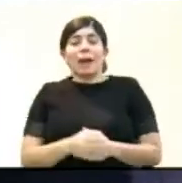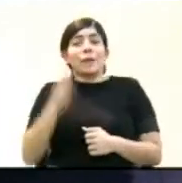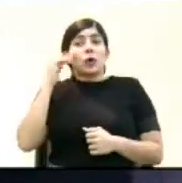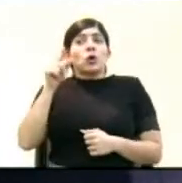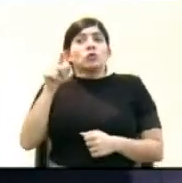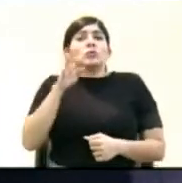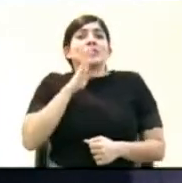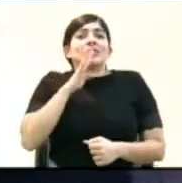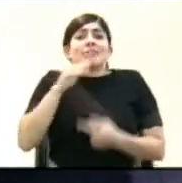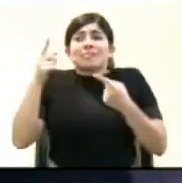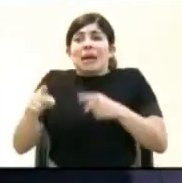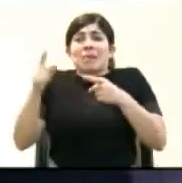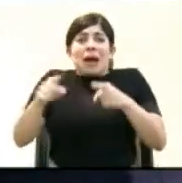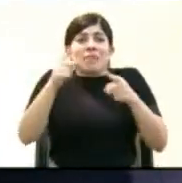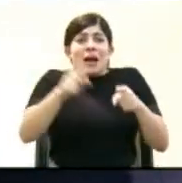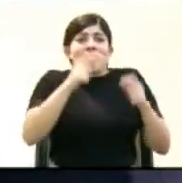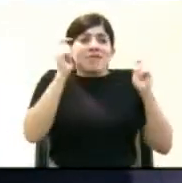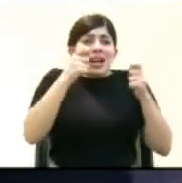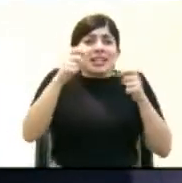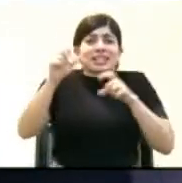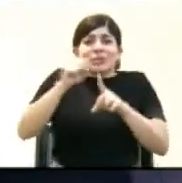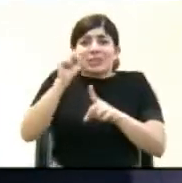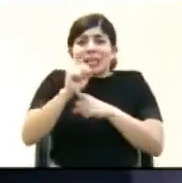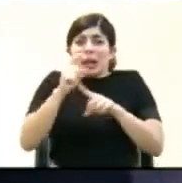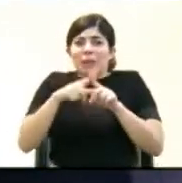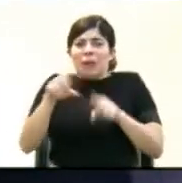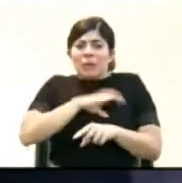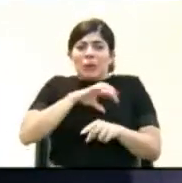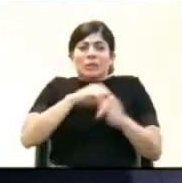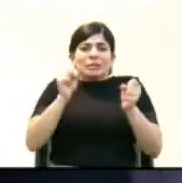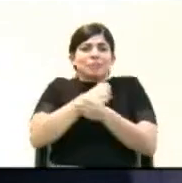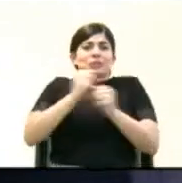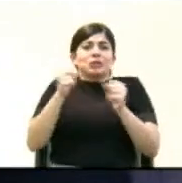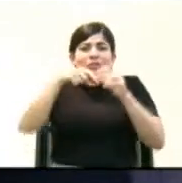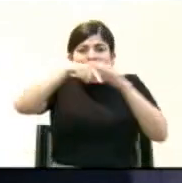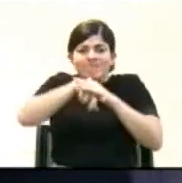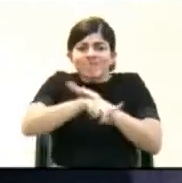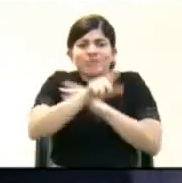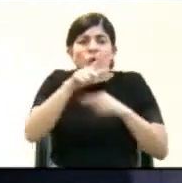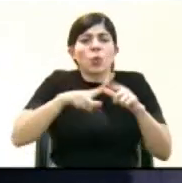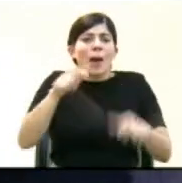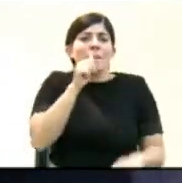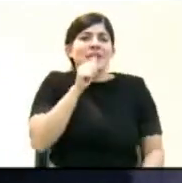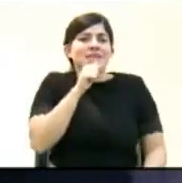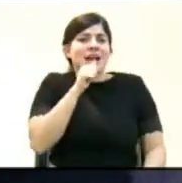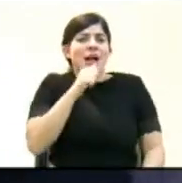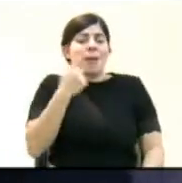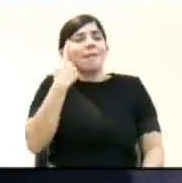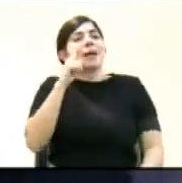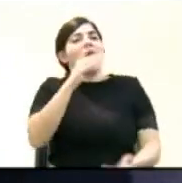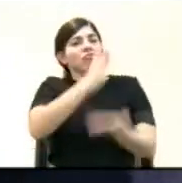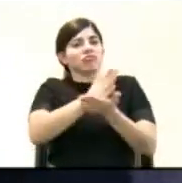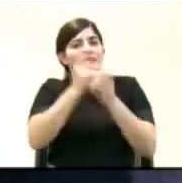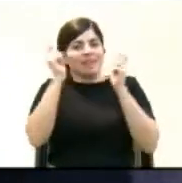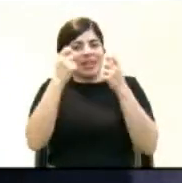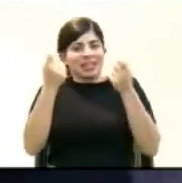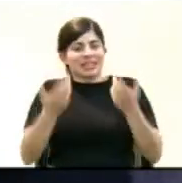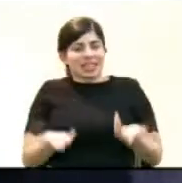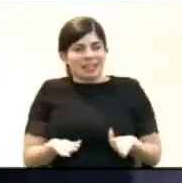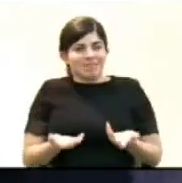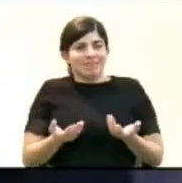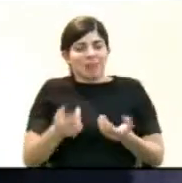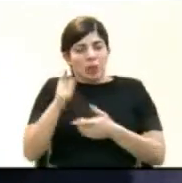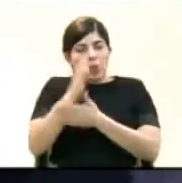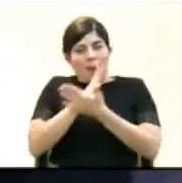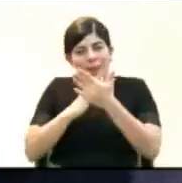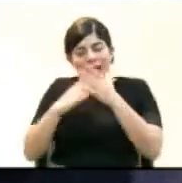usted nos habla de estos eventos, sin embargo tienen mucha imposibilidad de entrar a lugares privados para cancelar estos eventos o estas fiestas. Eso